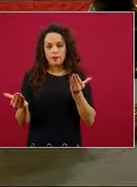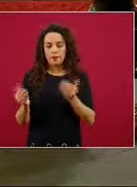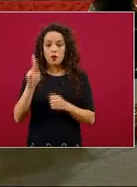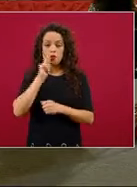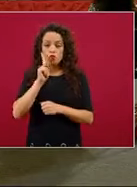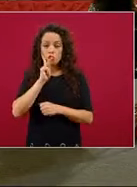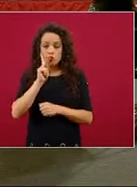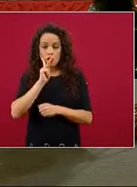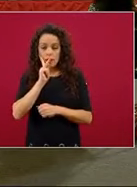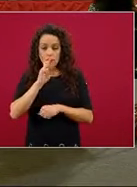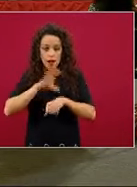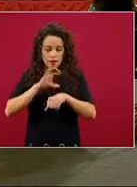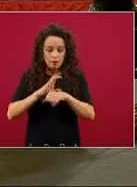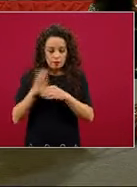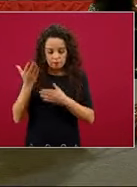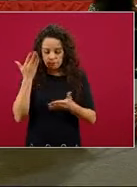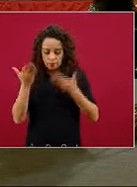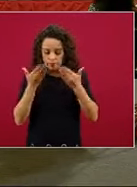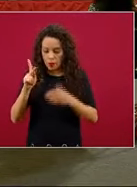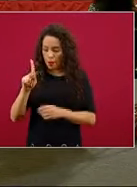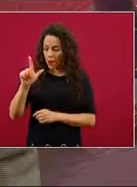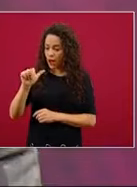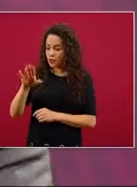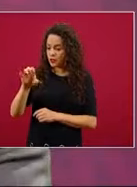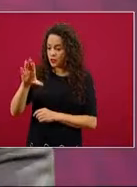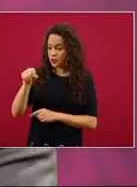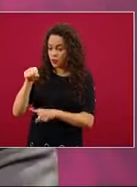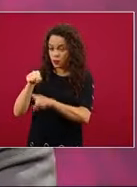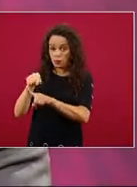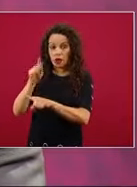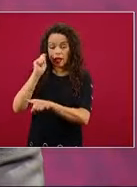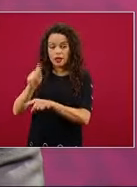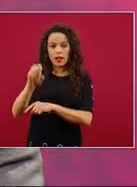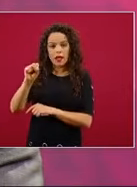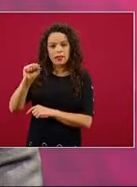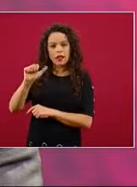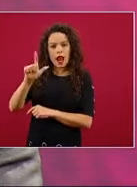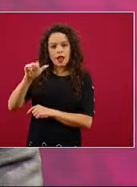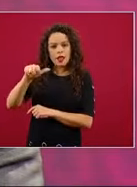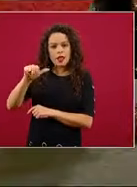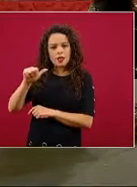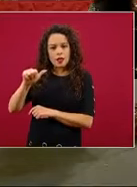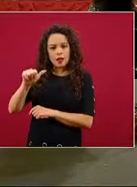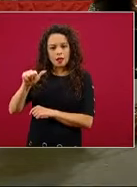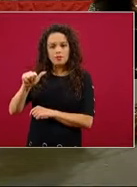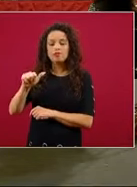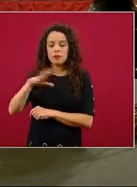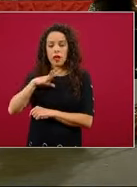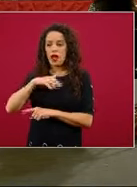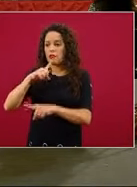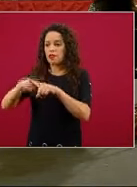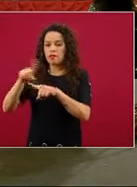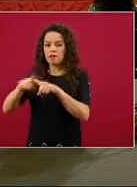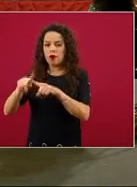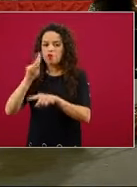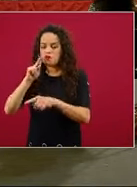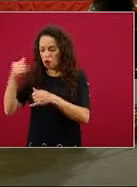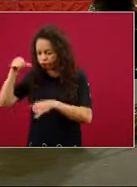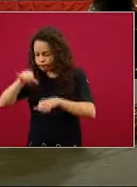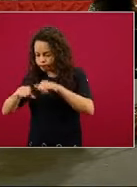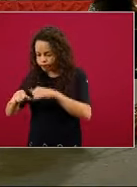Astra, el placebo no es solución salina, como puede ocurrir en la mayoría de los ensayos clínicos que están en curso.